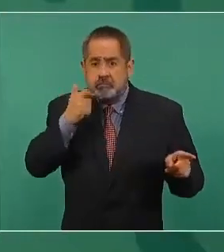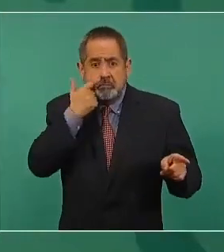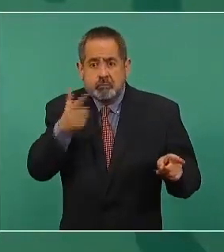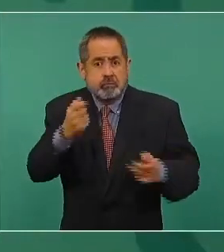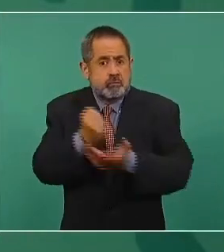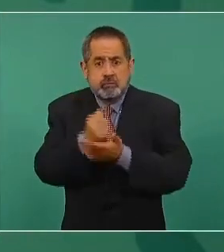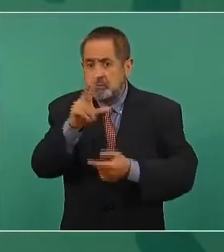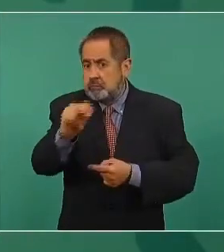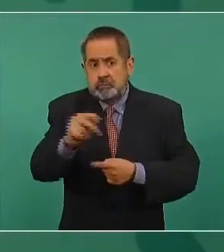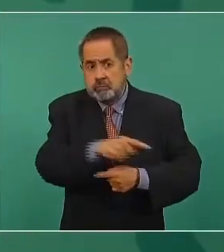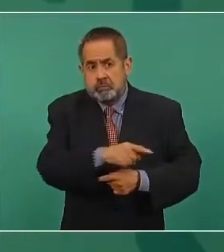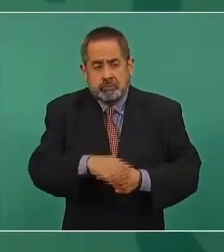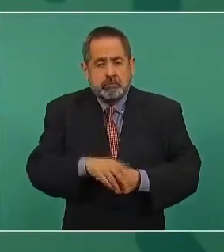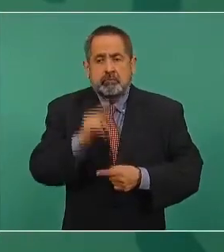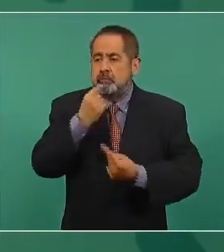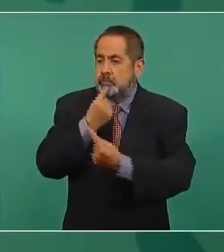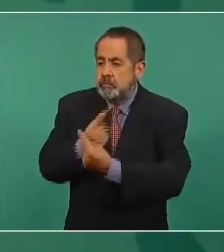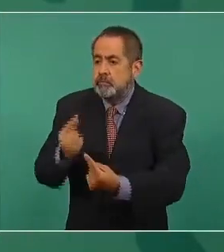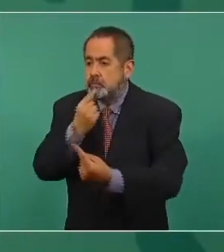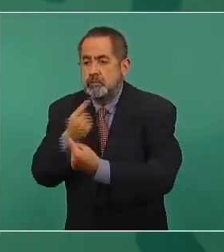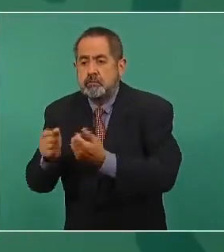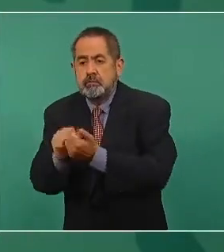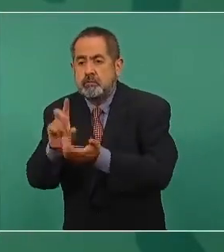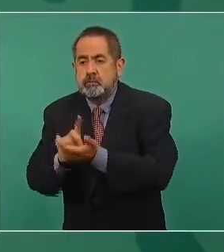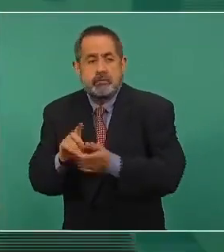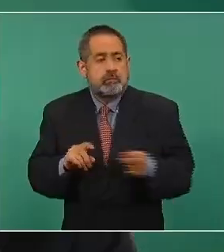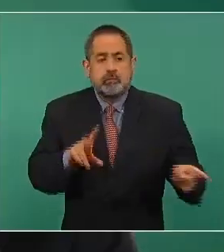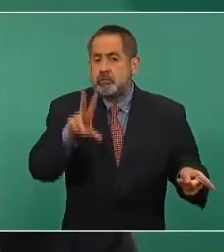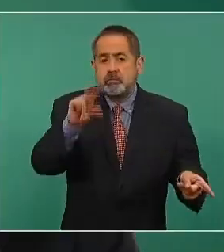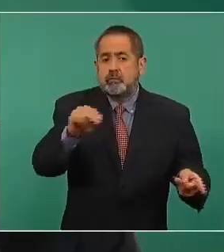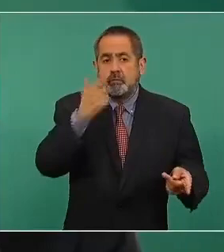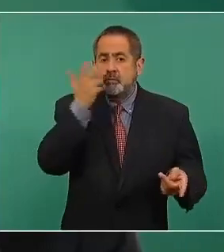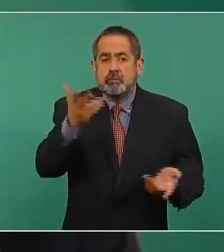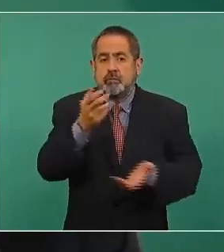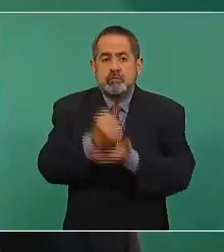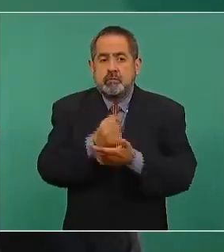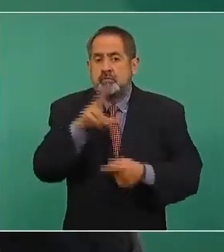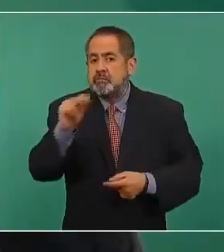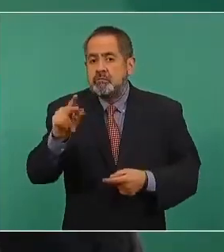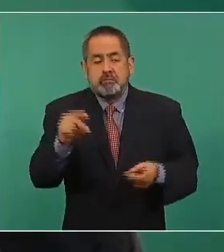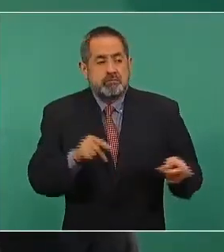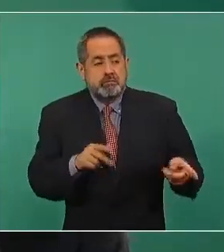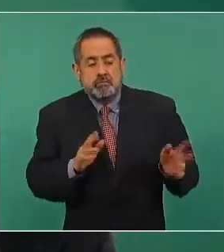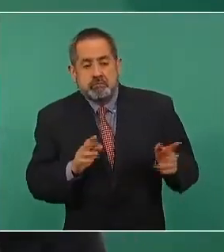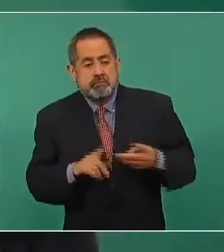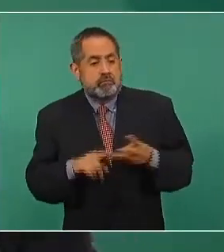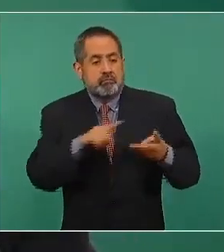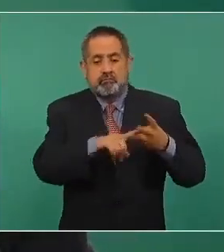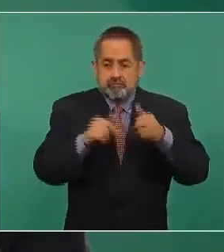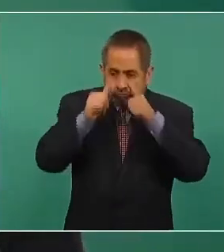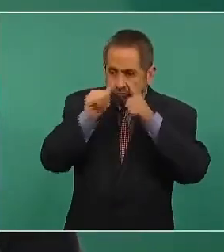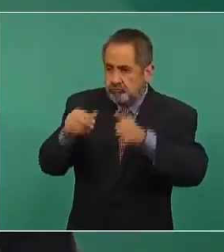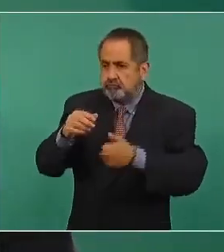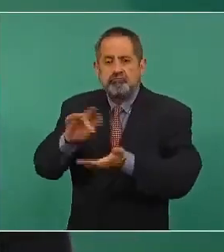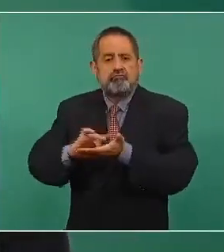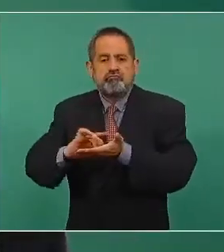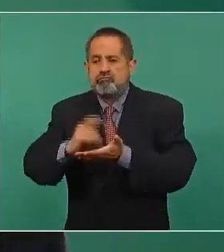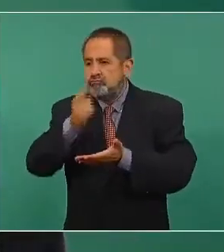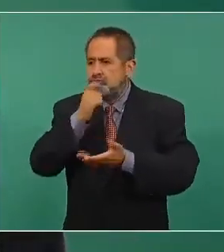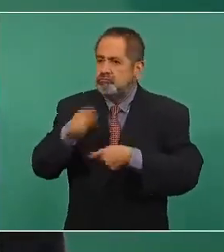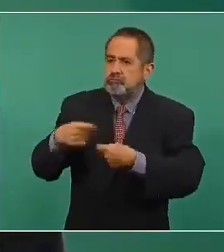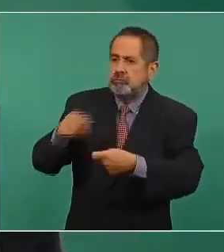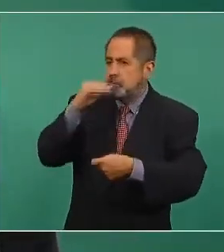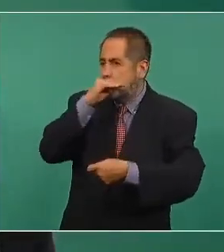ni la pensión a niñas y niños con discapacidad, ni la atención médica, ni los medicamentos